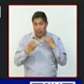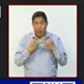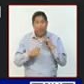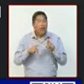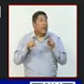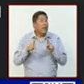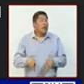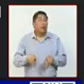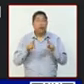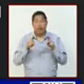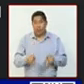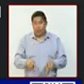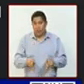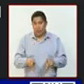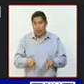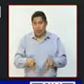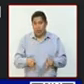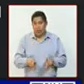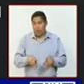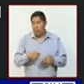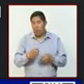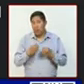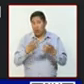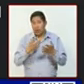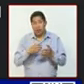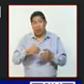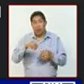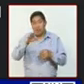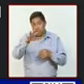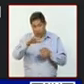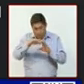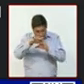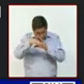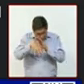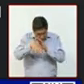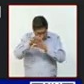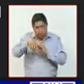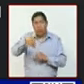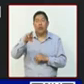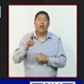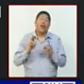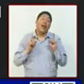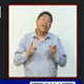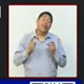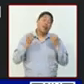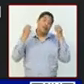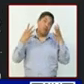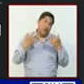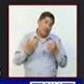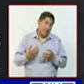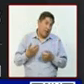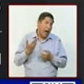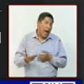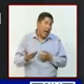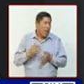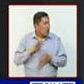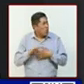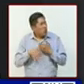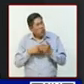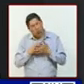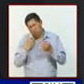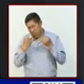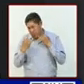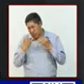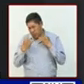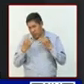la persona del cual nos ha proporcionado el código QR. Es así cuanto se tiene toda la